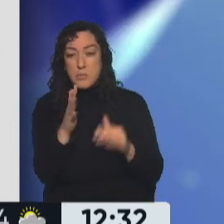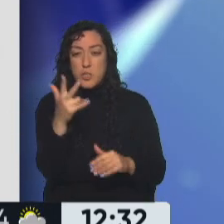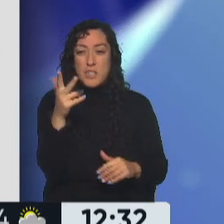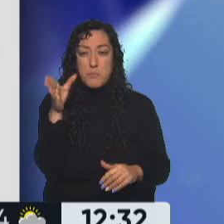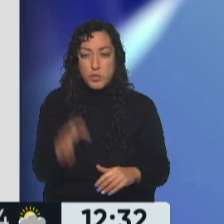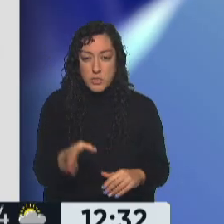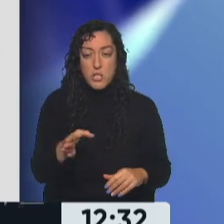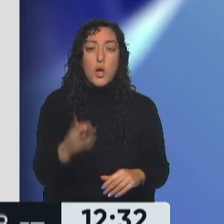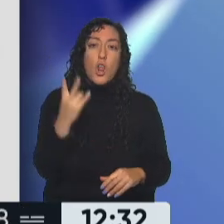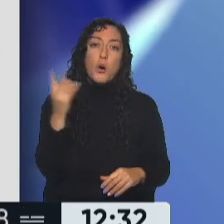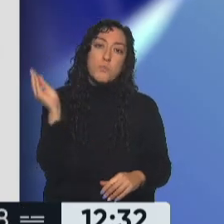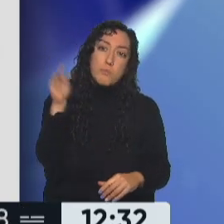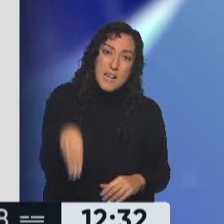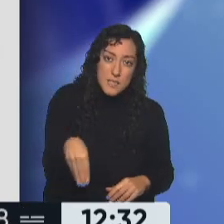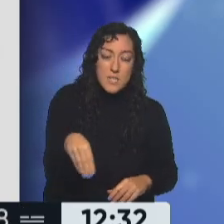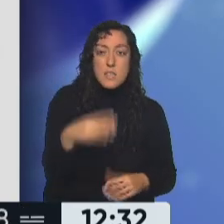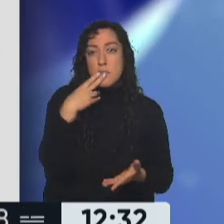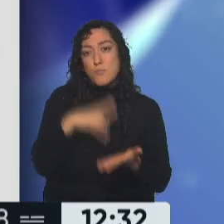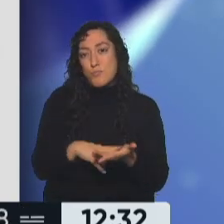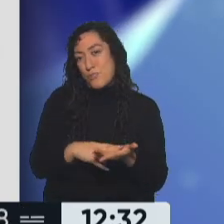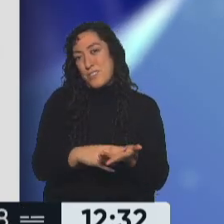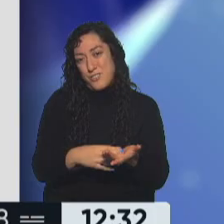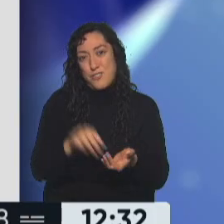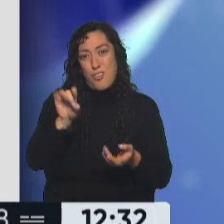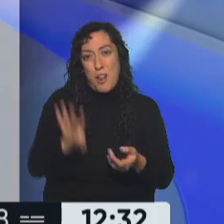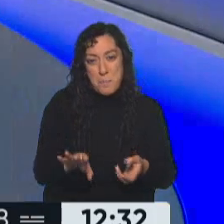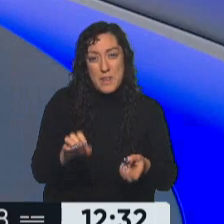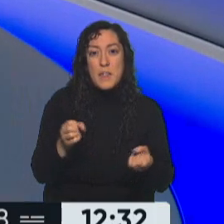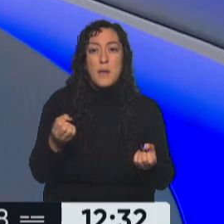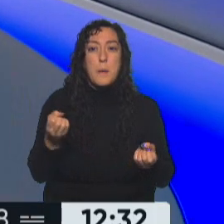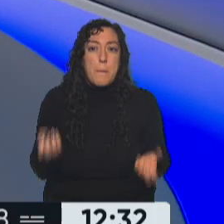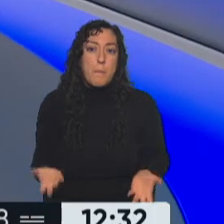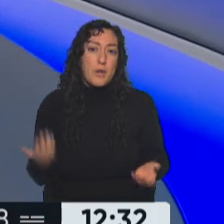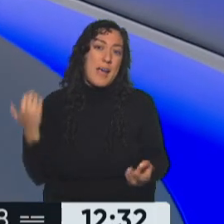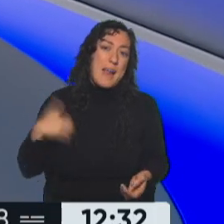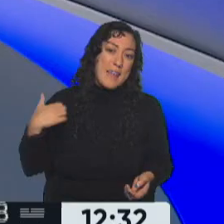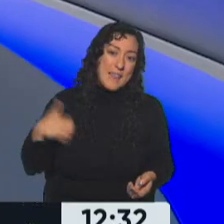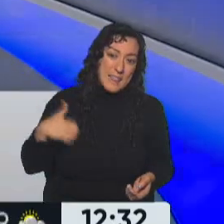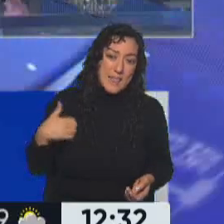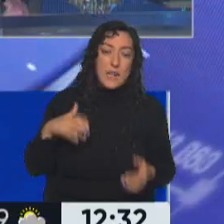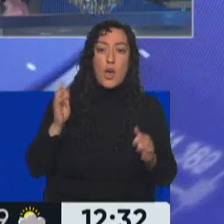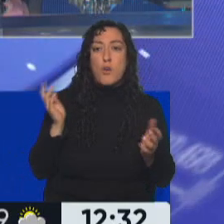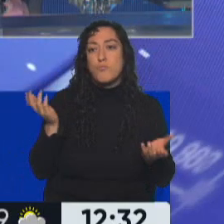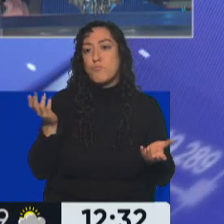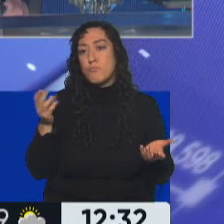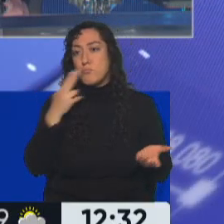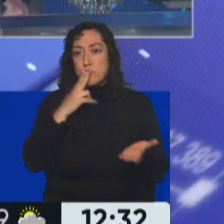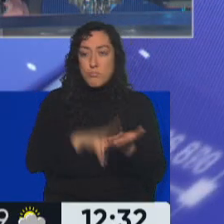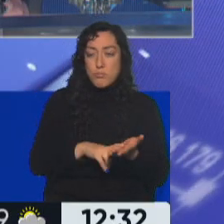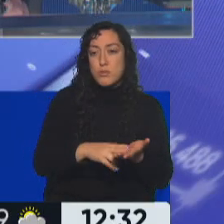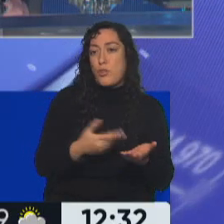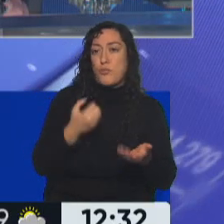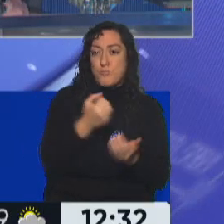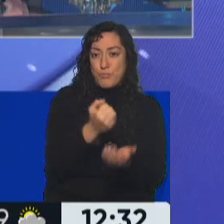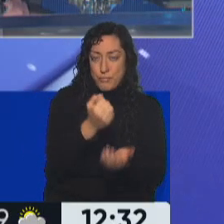pero hay 2 puntos más nada más que aumento de tarifas, producto Argentina viene un populismo tarifario. El consumidor